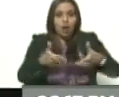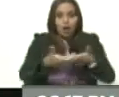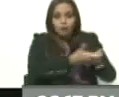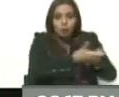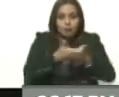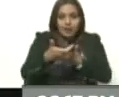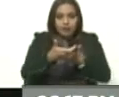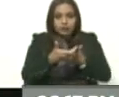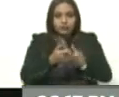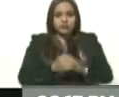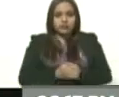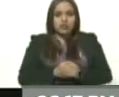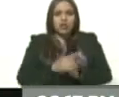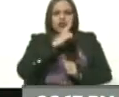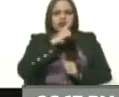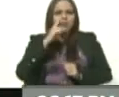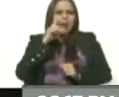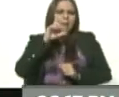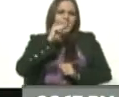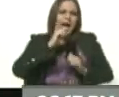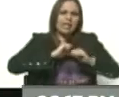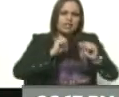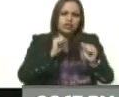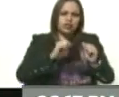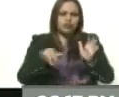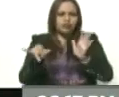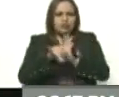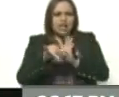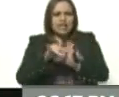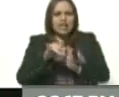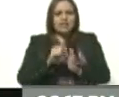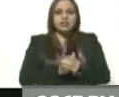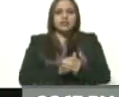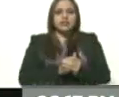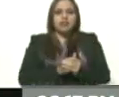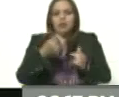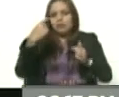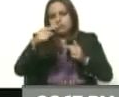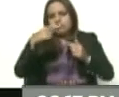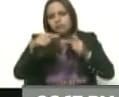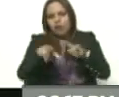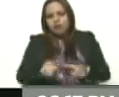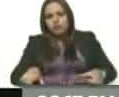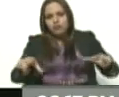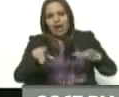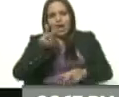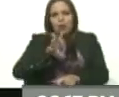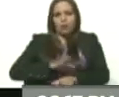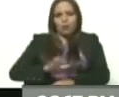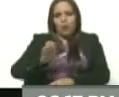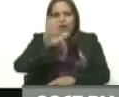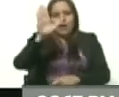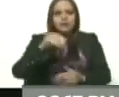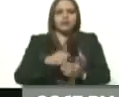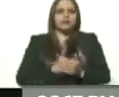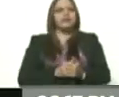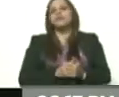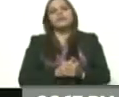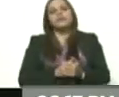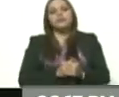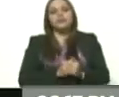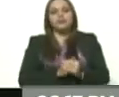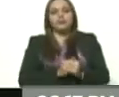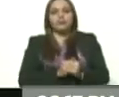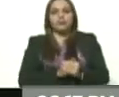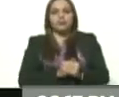de Pajaritos, en Sabas Nieve, en El Humboldt, en Llano Grande, en Galindo, en Fila del Ávila